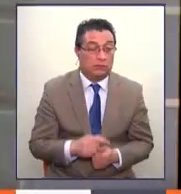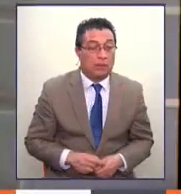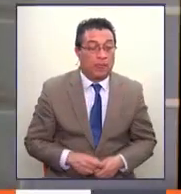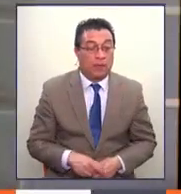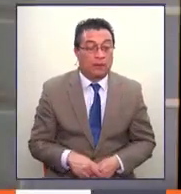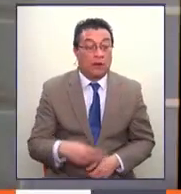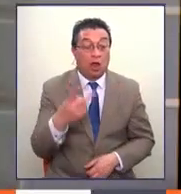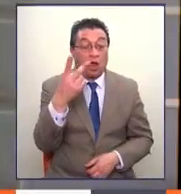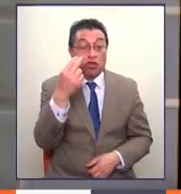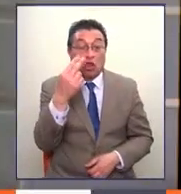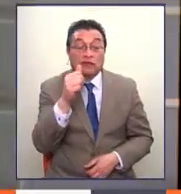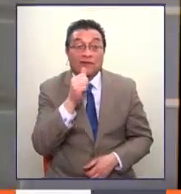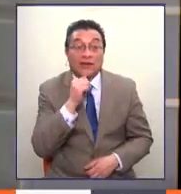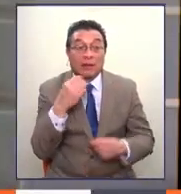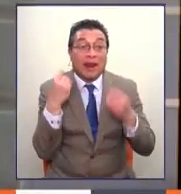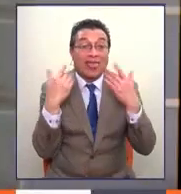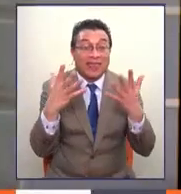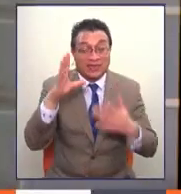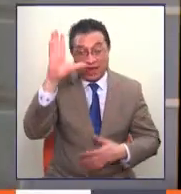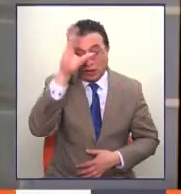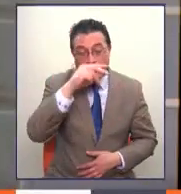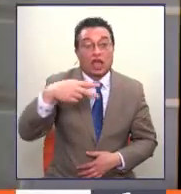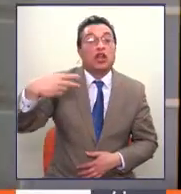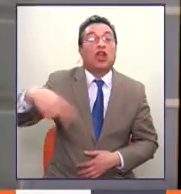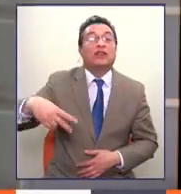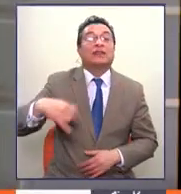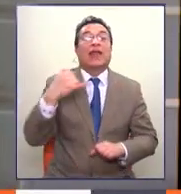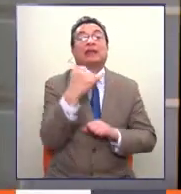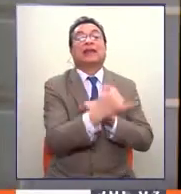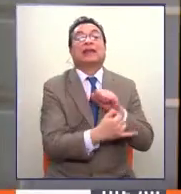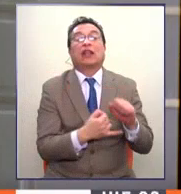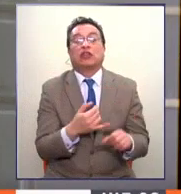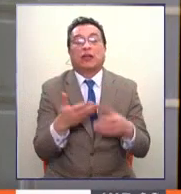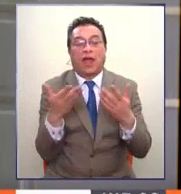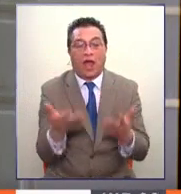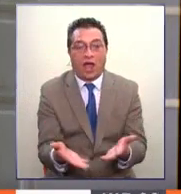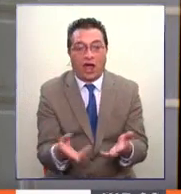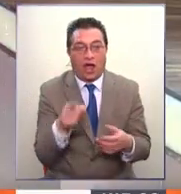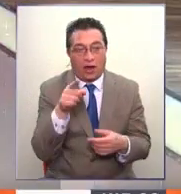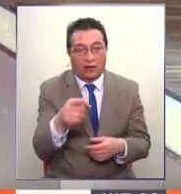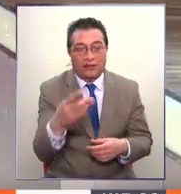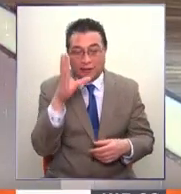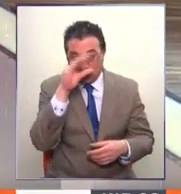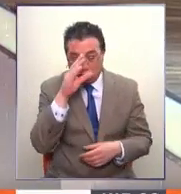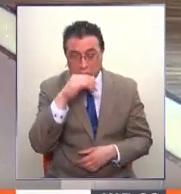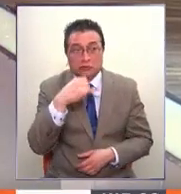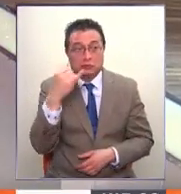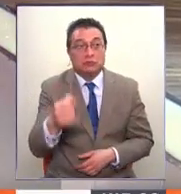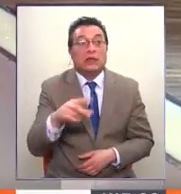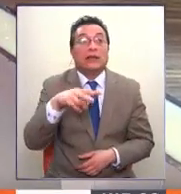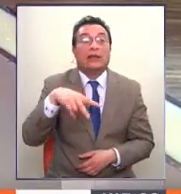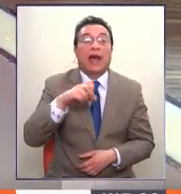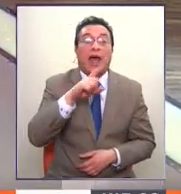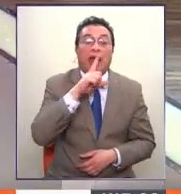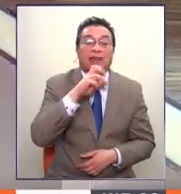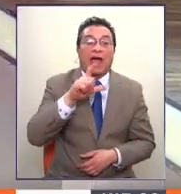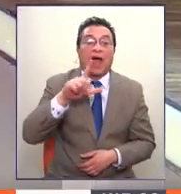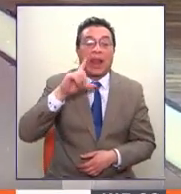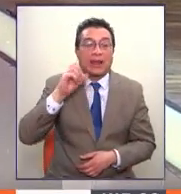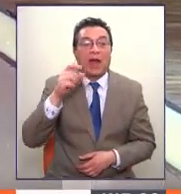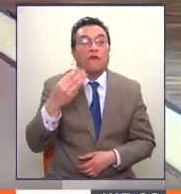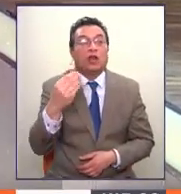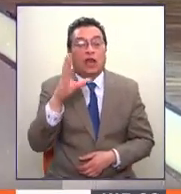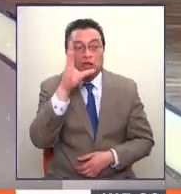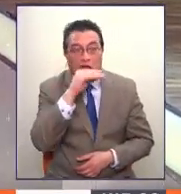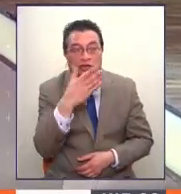12 minutos faltan para las 10 de la noche, hora de noticias internacionales. Nos acompaña como todas las noches Natalia López. Natalia, buenas noches. Muy buenas noches.